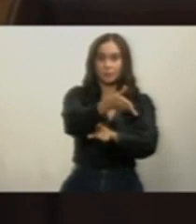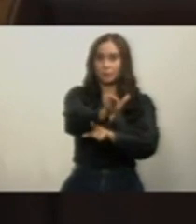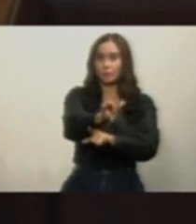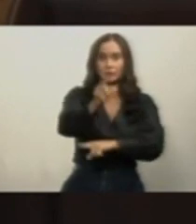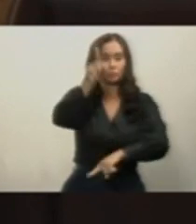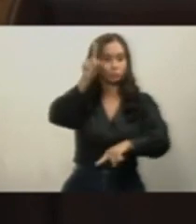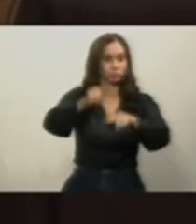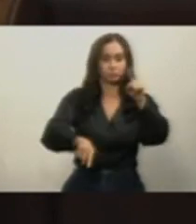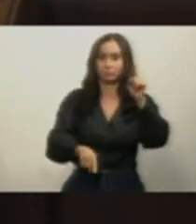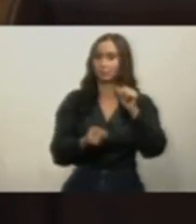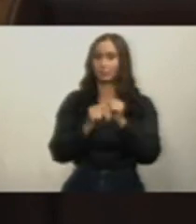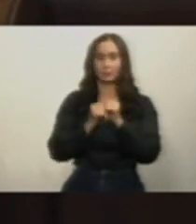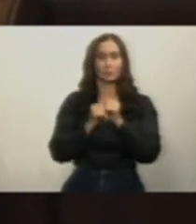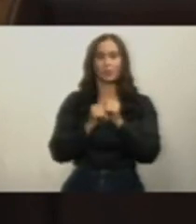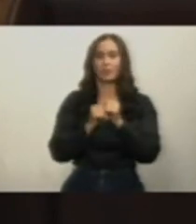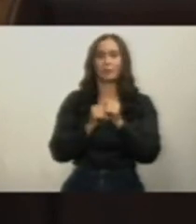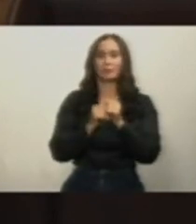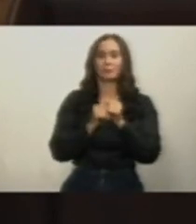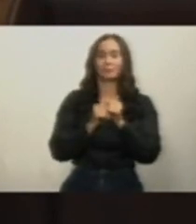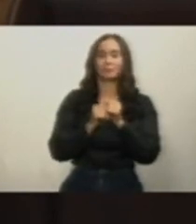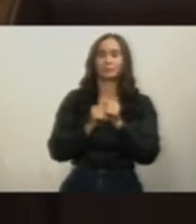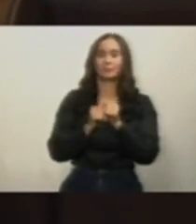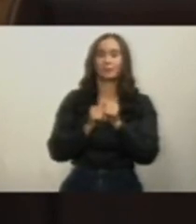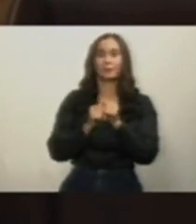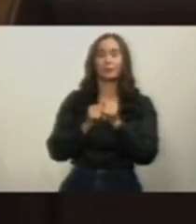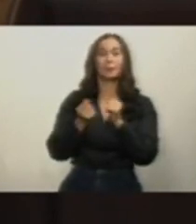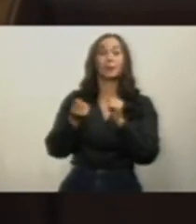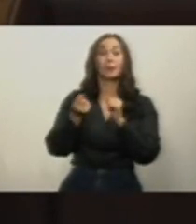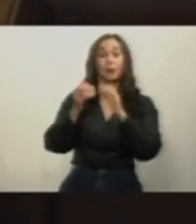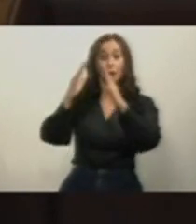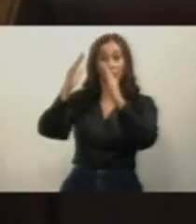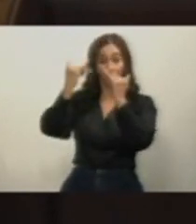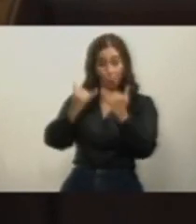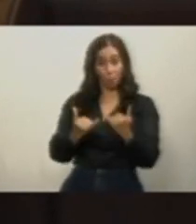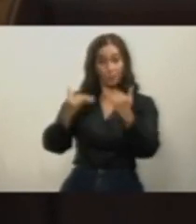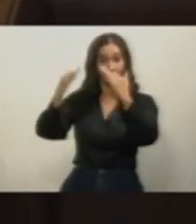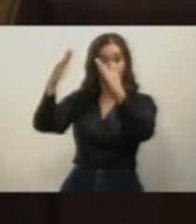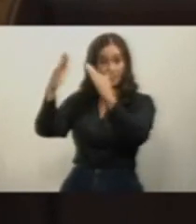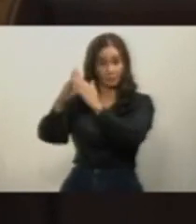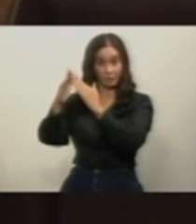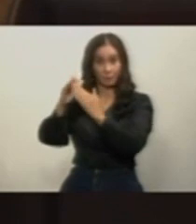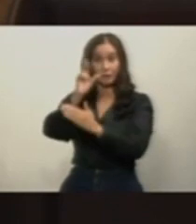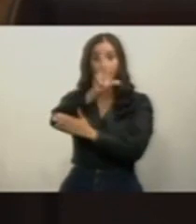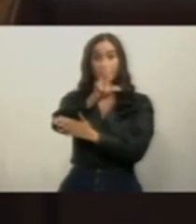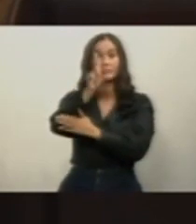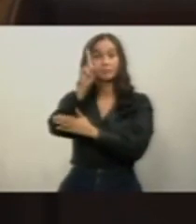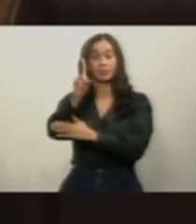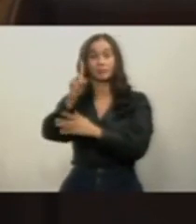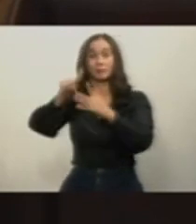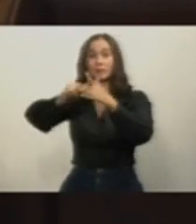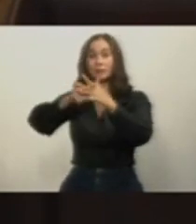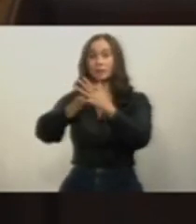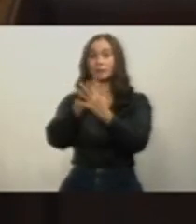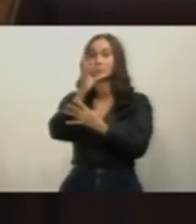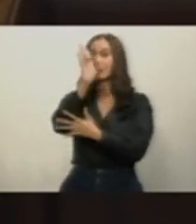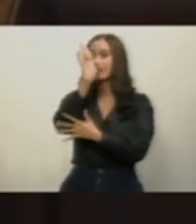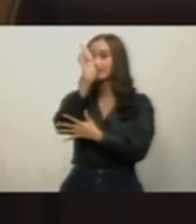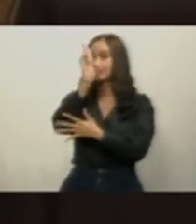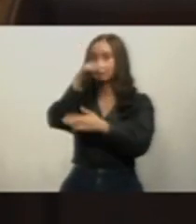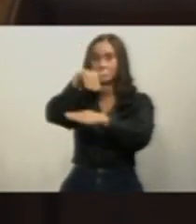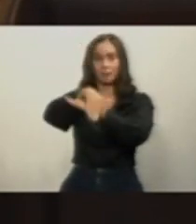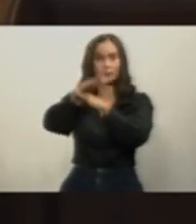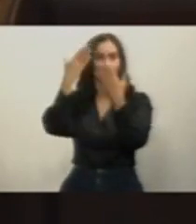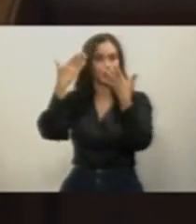31 de diciembre por consiguiente el toque de queda de ese día iniciará a partir de las 7 de la